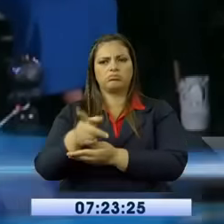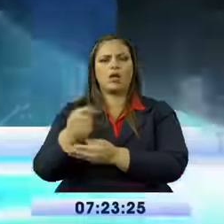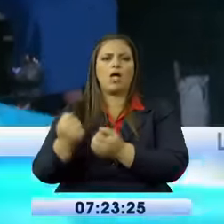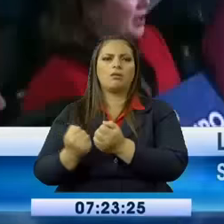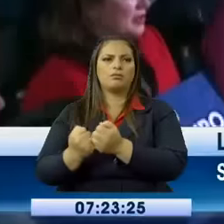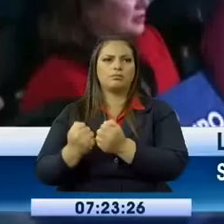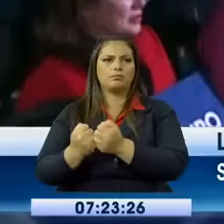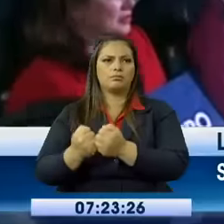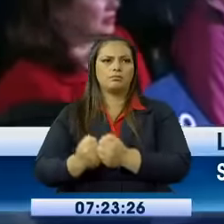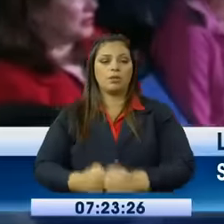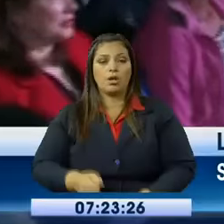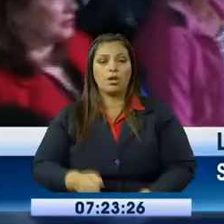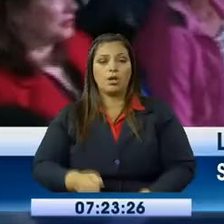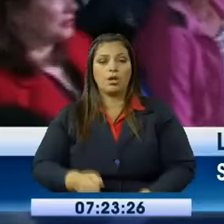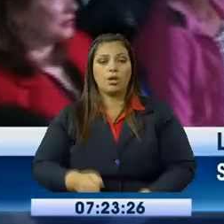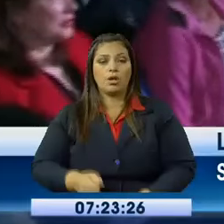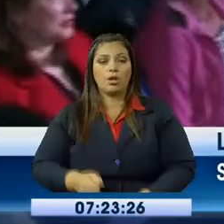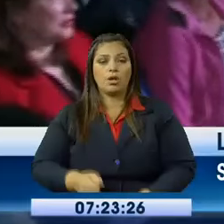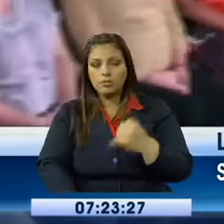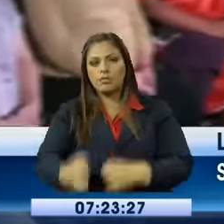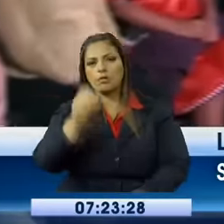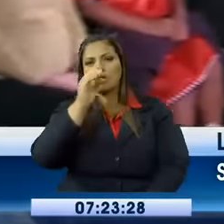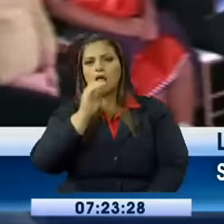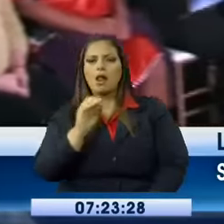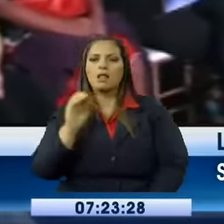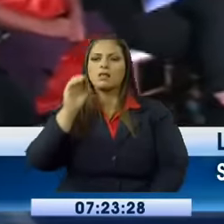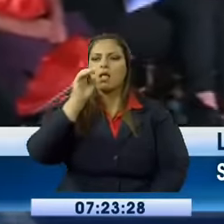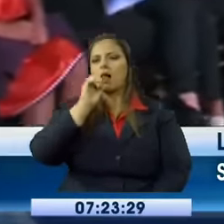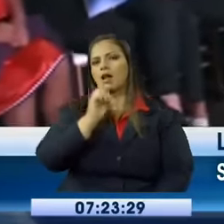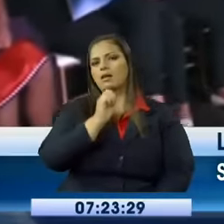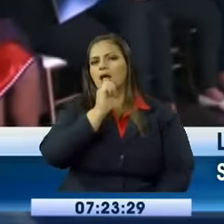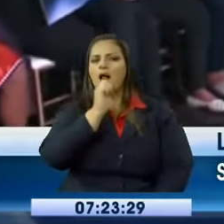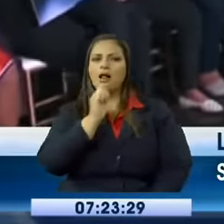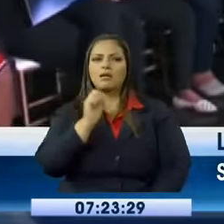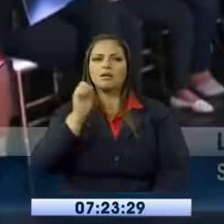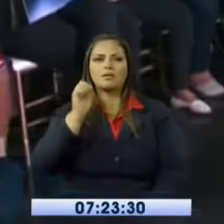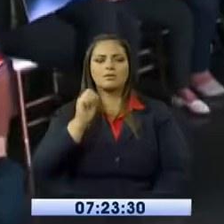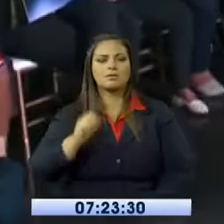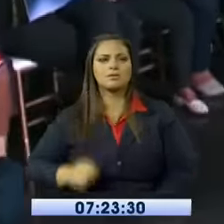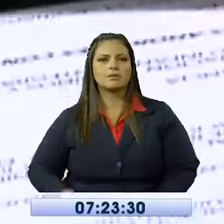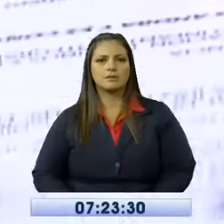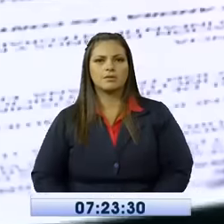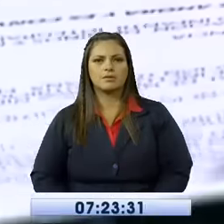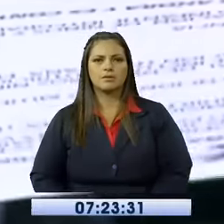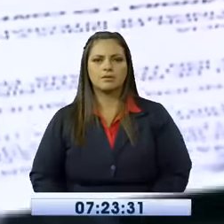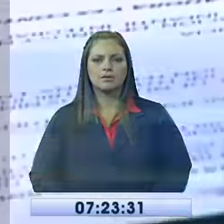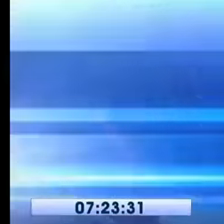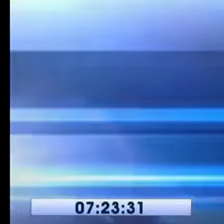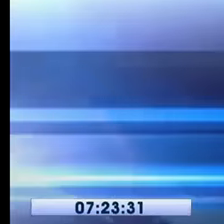interpretando canciones a las madres asistentes. En Quito informó Adriana Rojas.